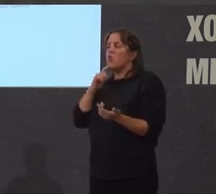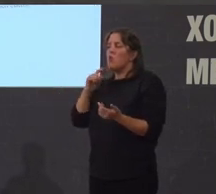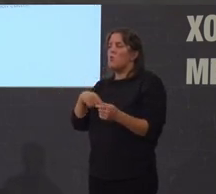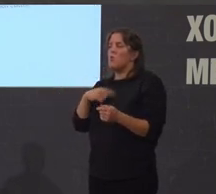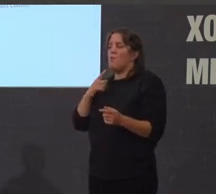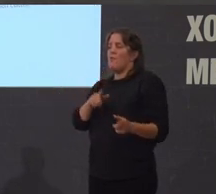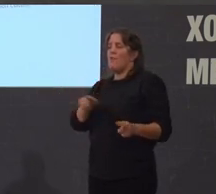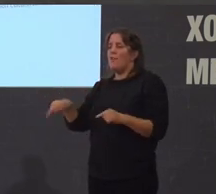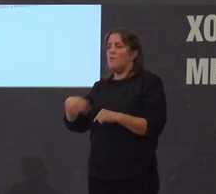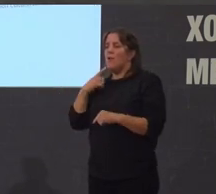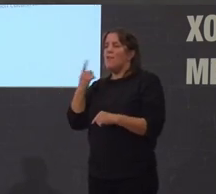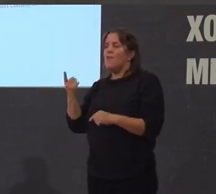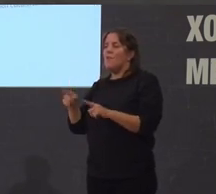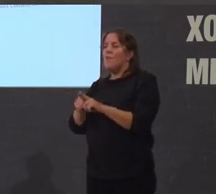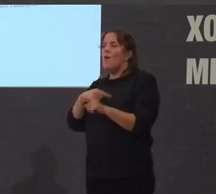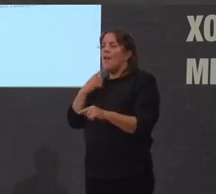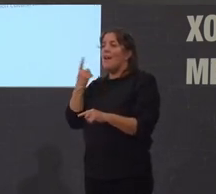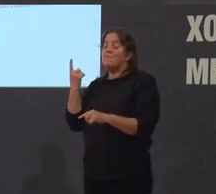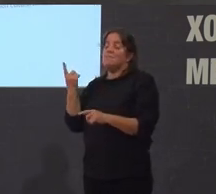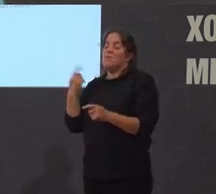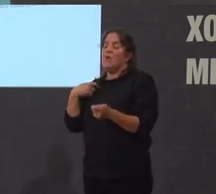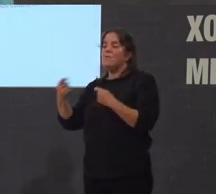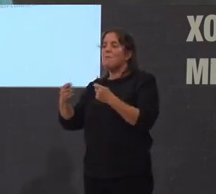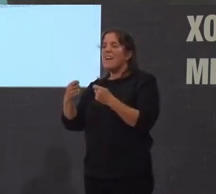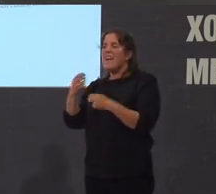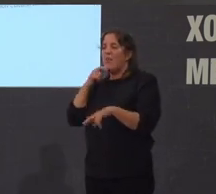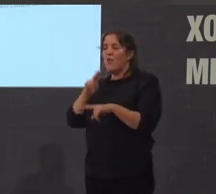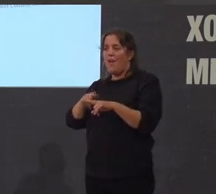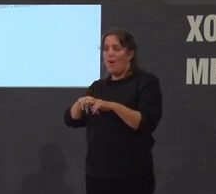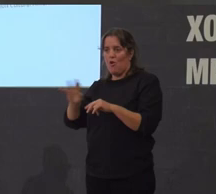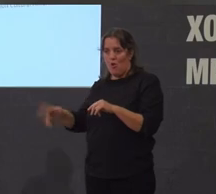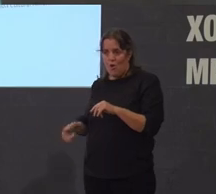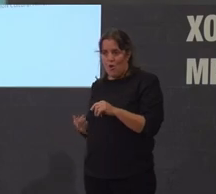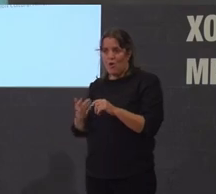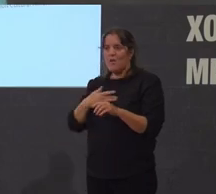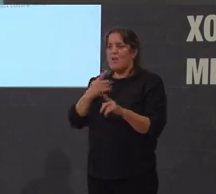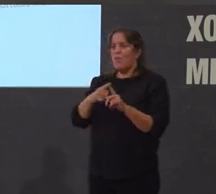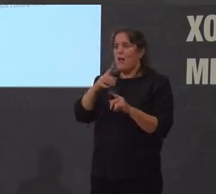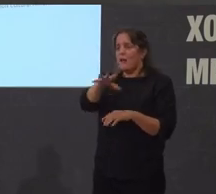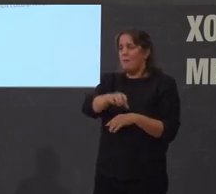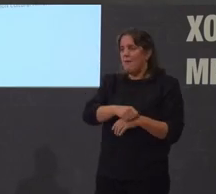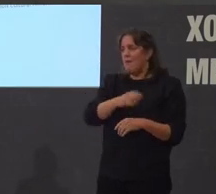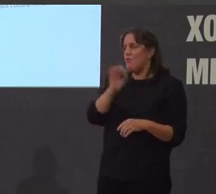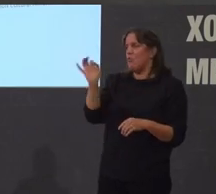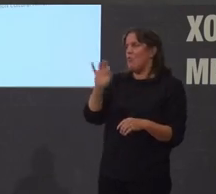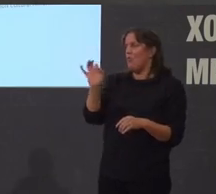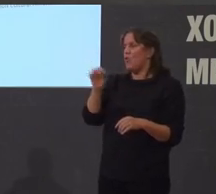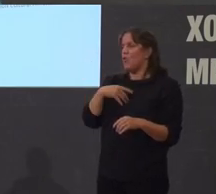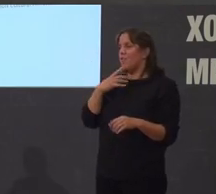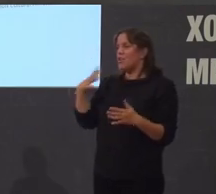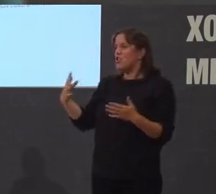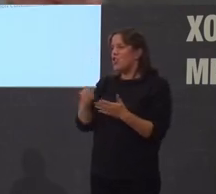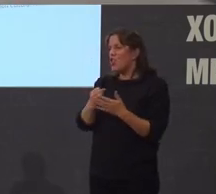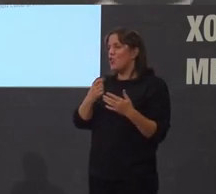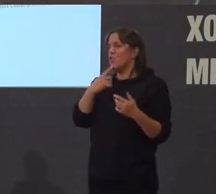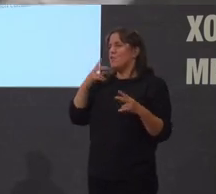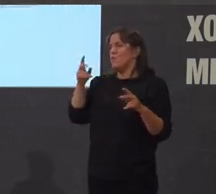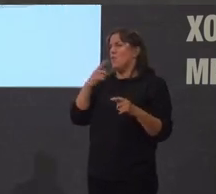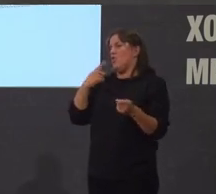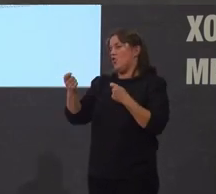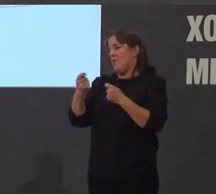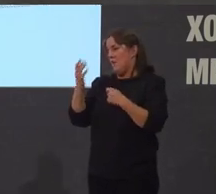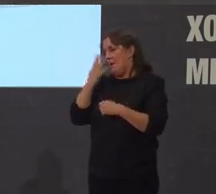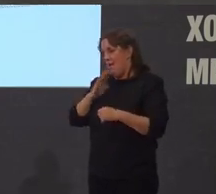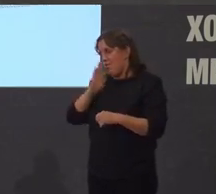o que se llamaba mercado negro en todo el mercado negro acaparamiento todo es contrabando